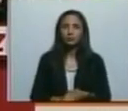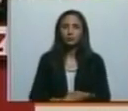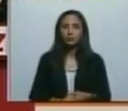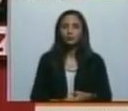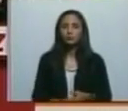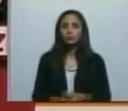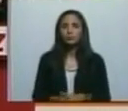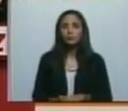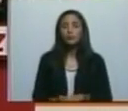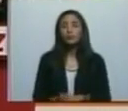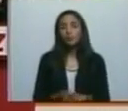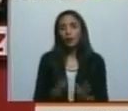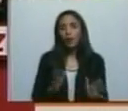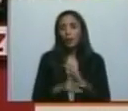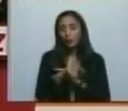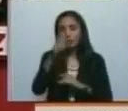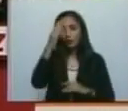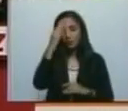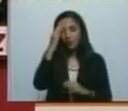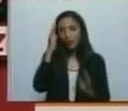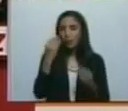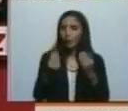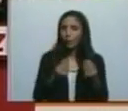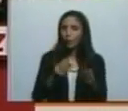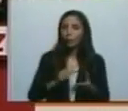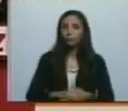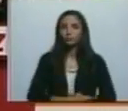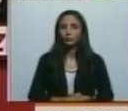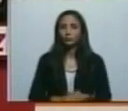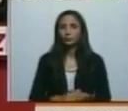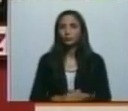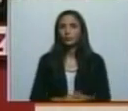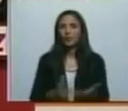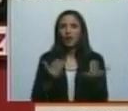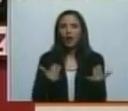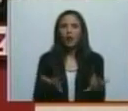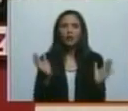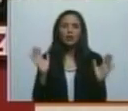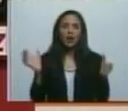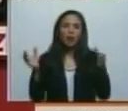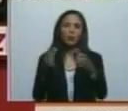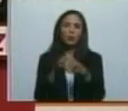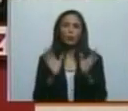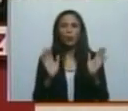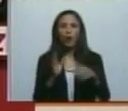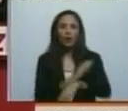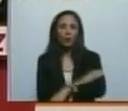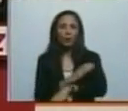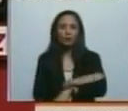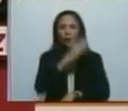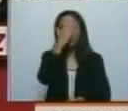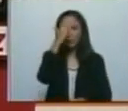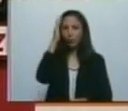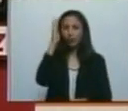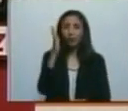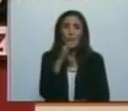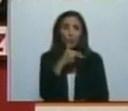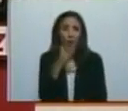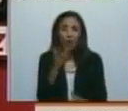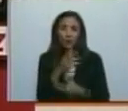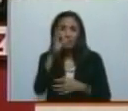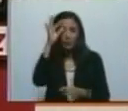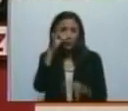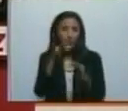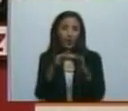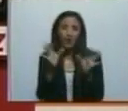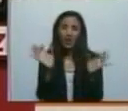Son lecciones de la vida. Ahorita, que esos supuestos dirigentes de la derecha no sean hipócritas, ustedes, nadie les cree. Ni su misma